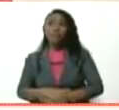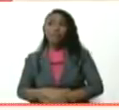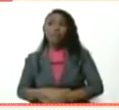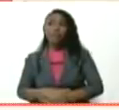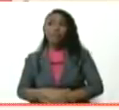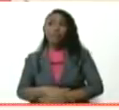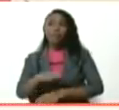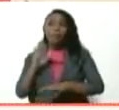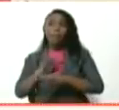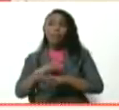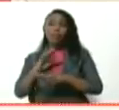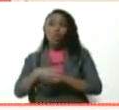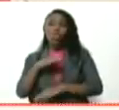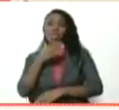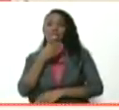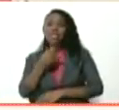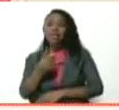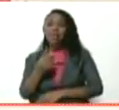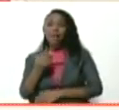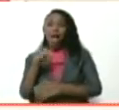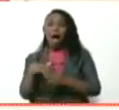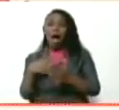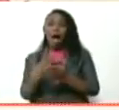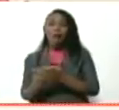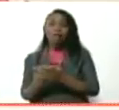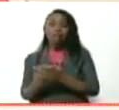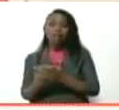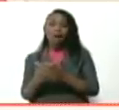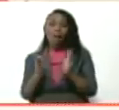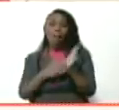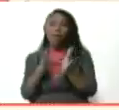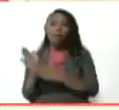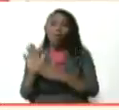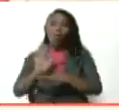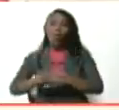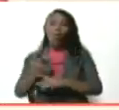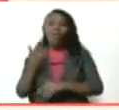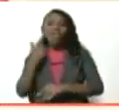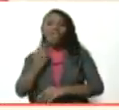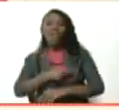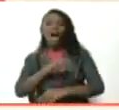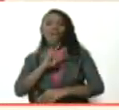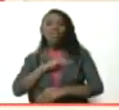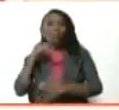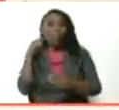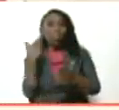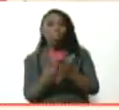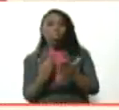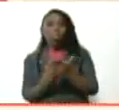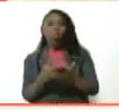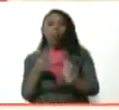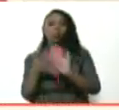pasó diciembre y hasta marzo, como 4 meses preso por falso testimonio, y lo acusaron de falso testimonio.